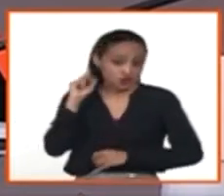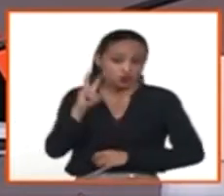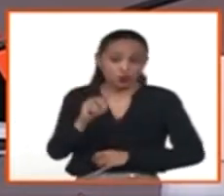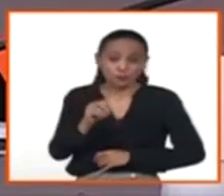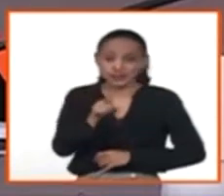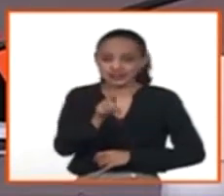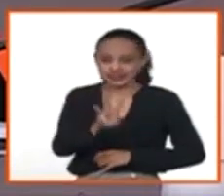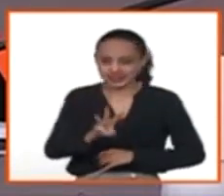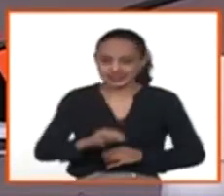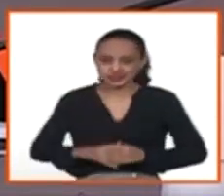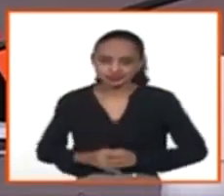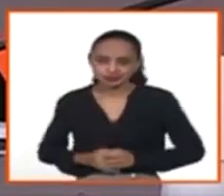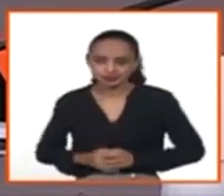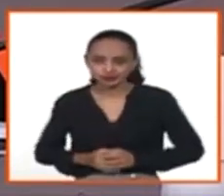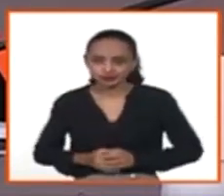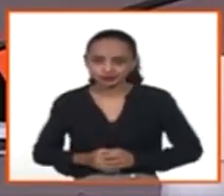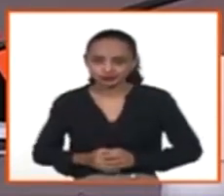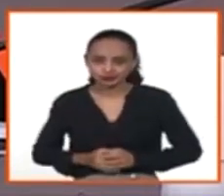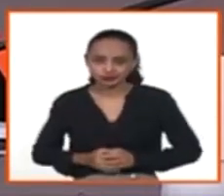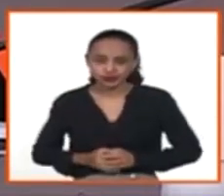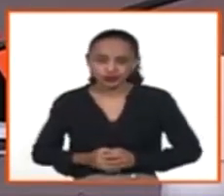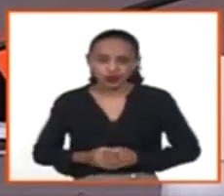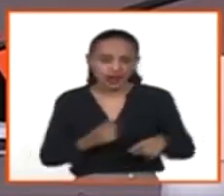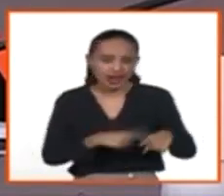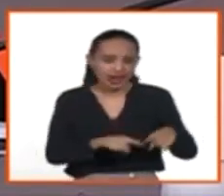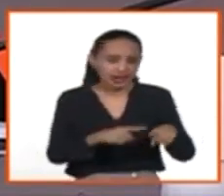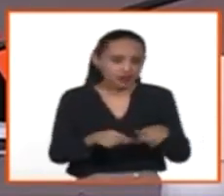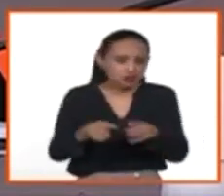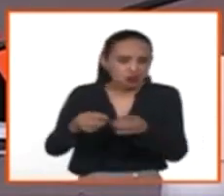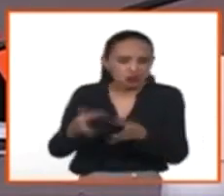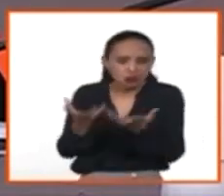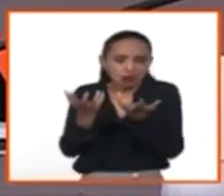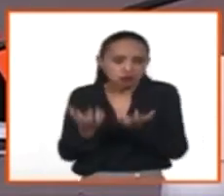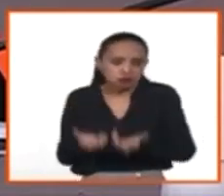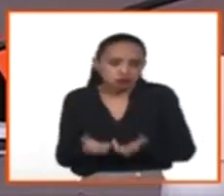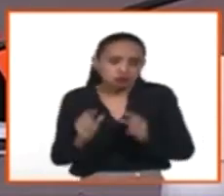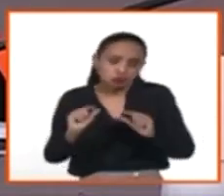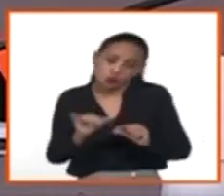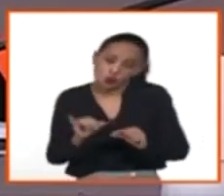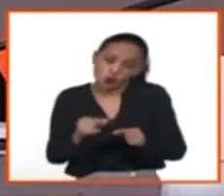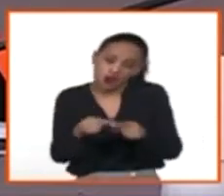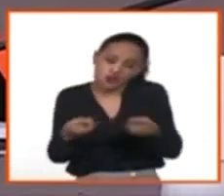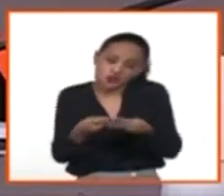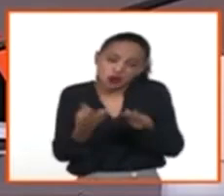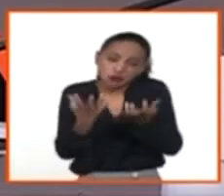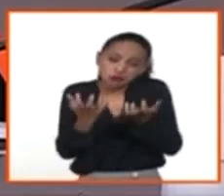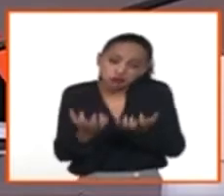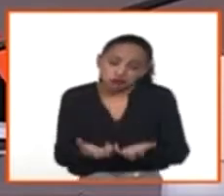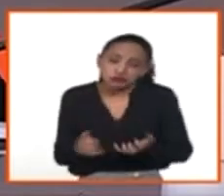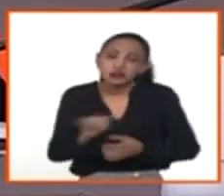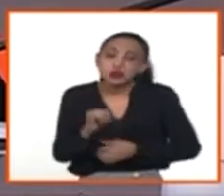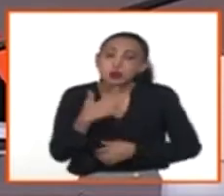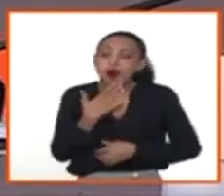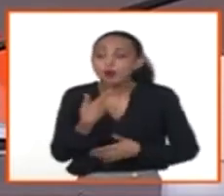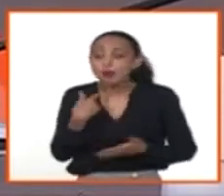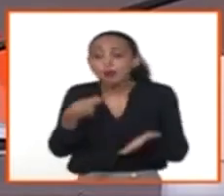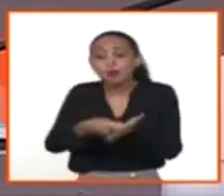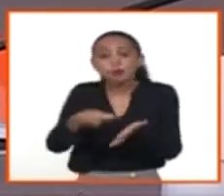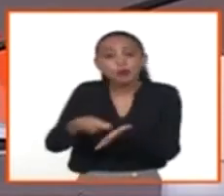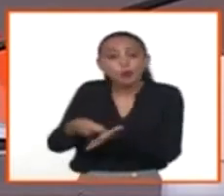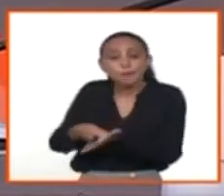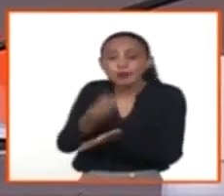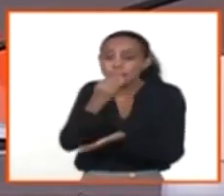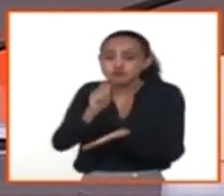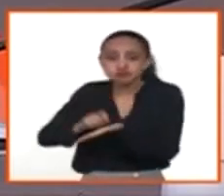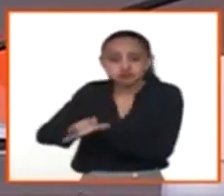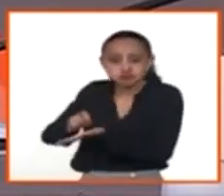habla también de la degradación de los recursos naturales. Aquí se ha hablado de la degradación de nuestro suelo y el costo de la canasta alimentaria familiar